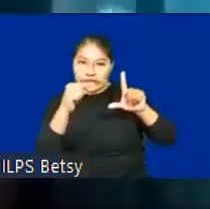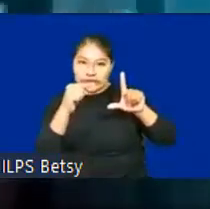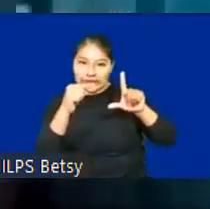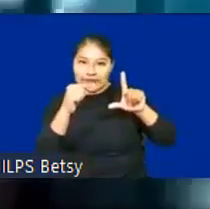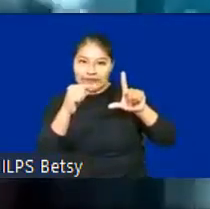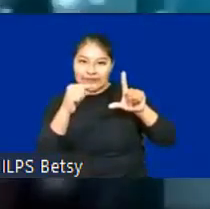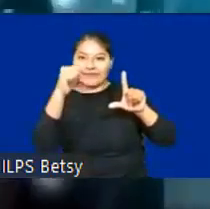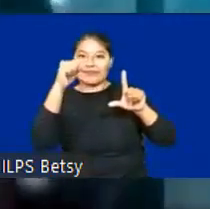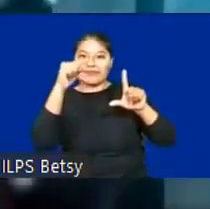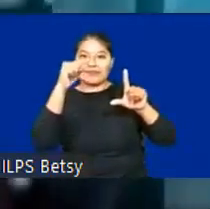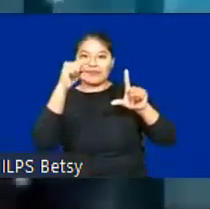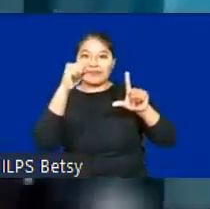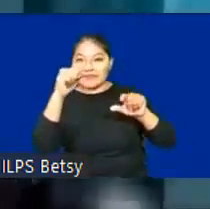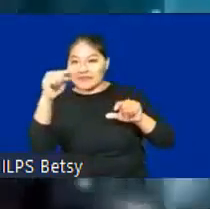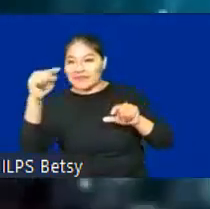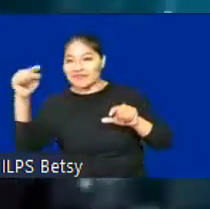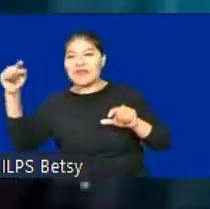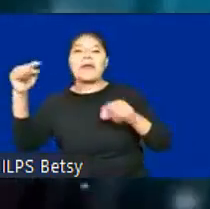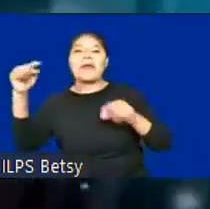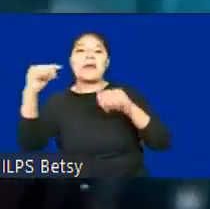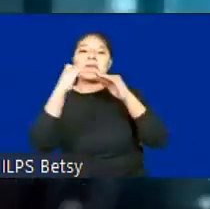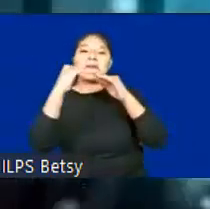¿no? Aproximadamente